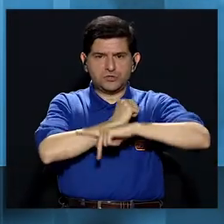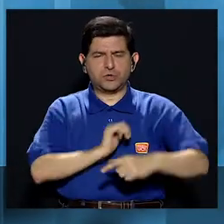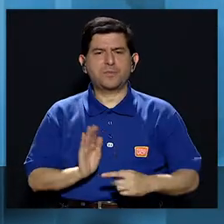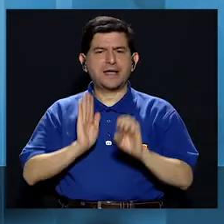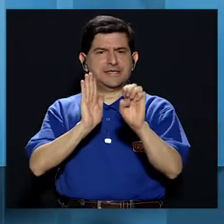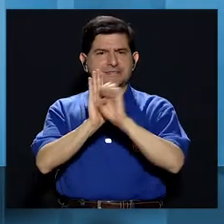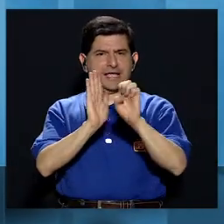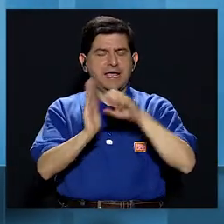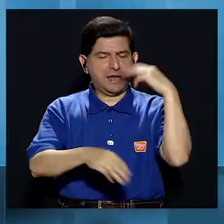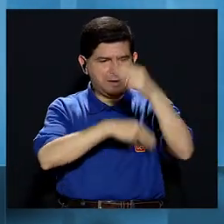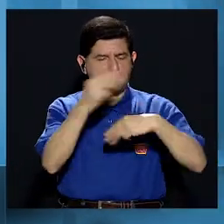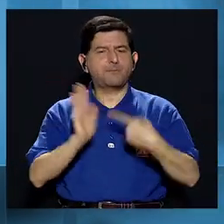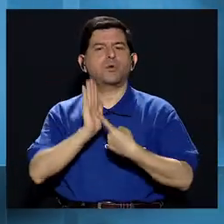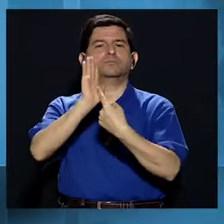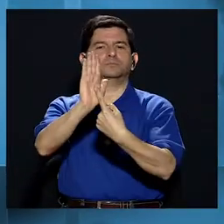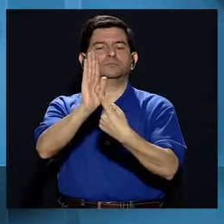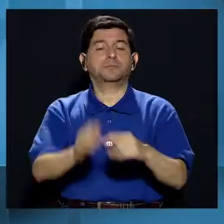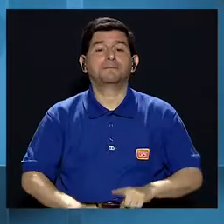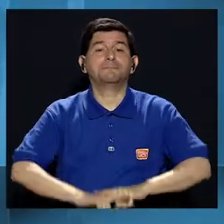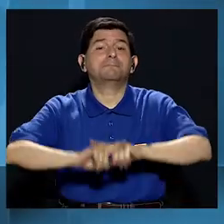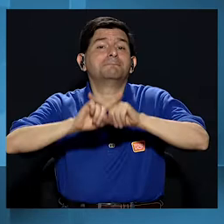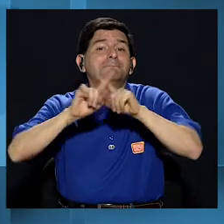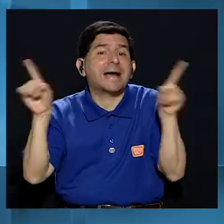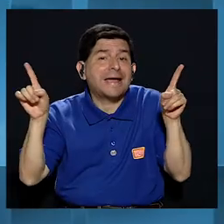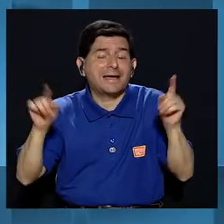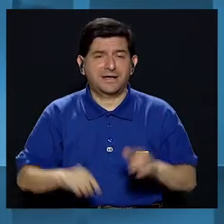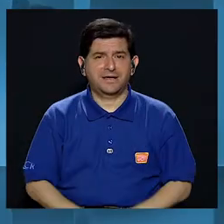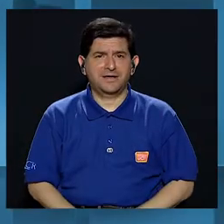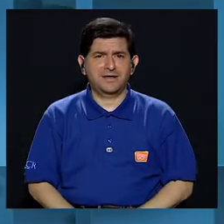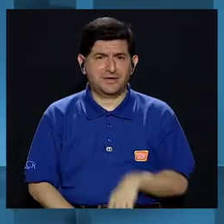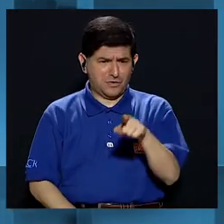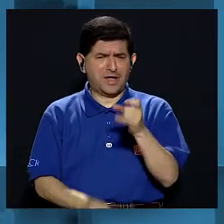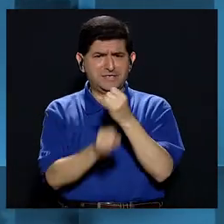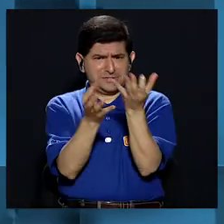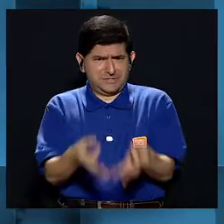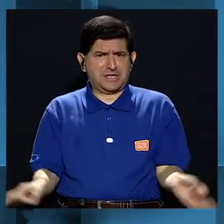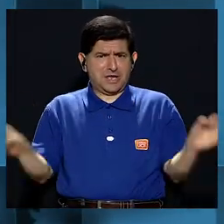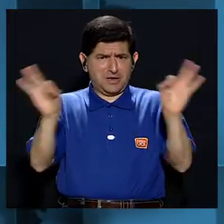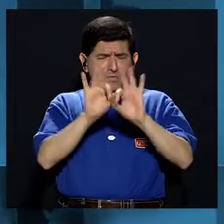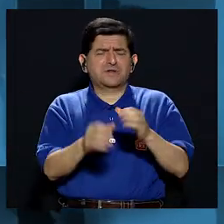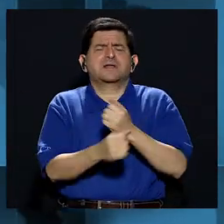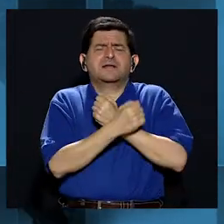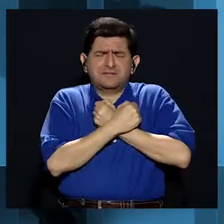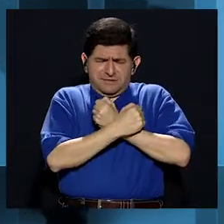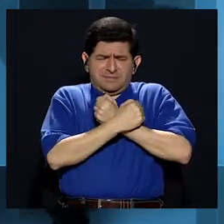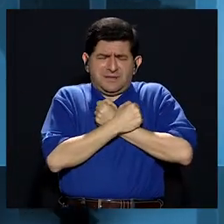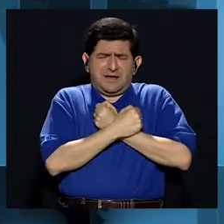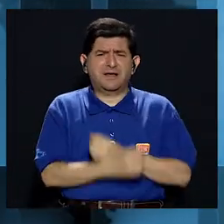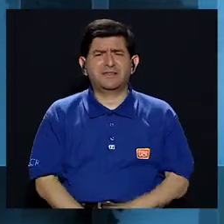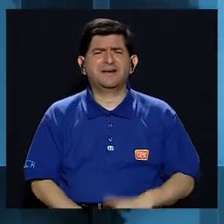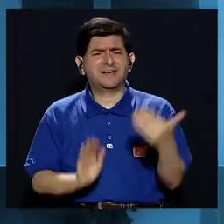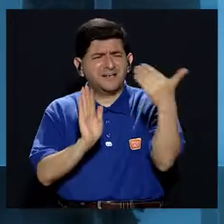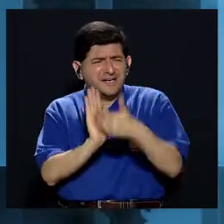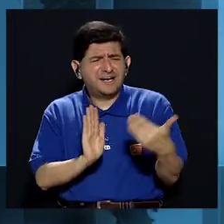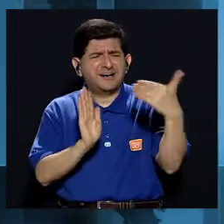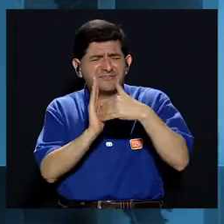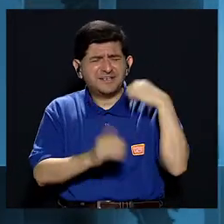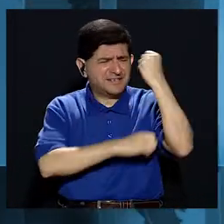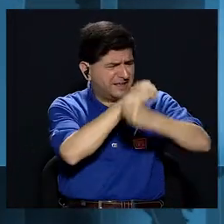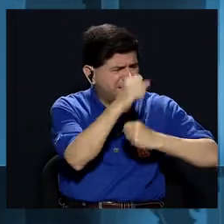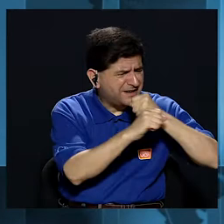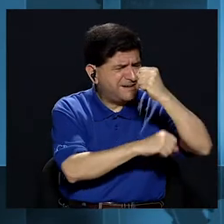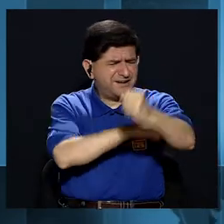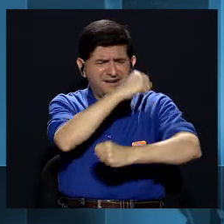un ejemplo en el mundo. Sin embargo, esta gran institución que tanto queremos ha sufrido a lo largo